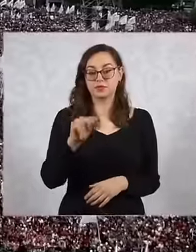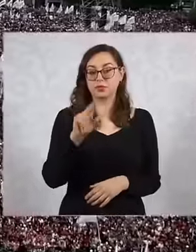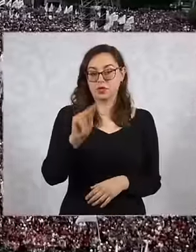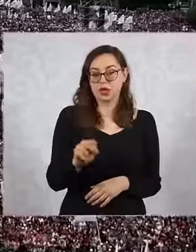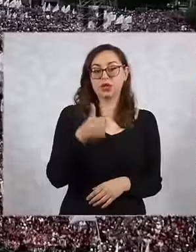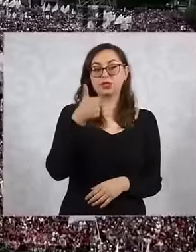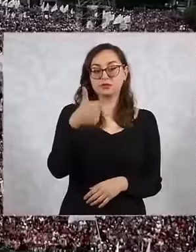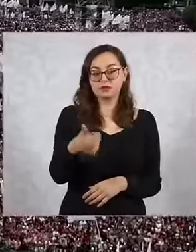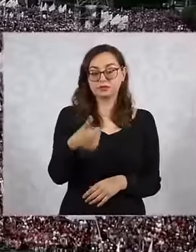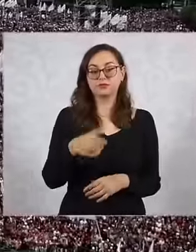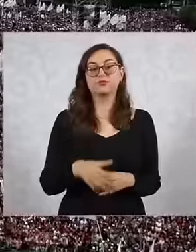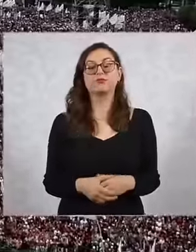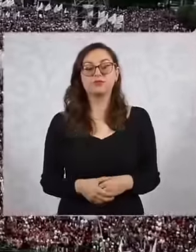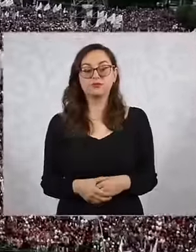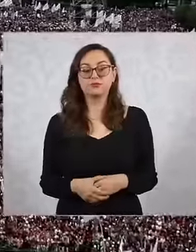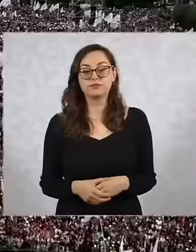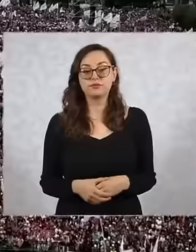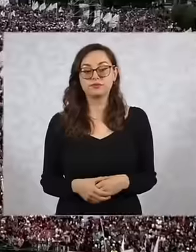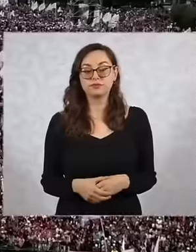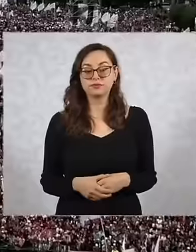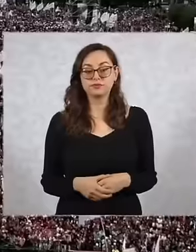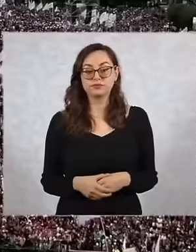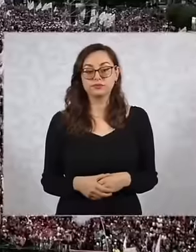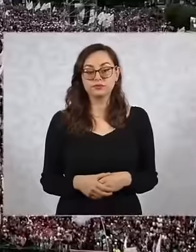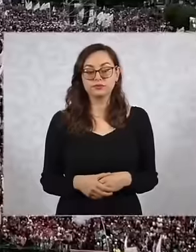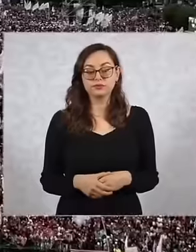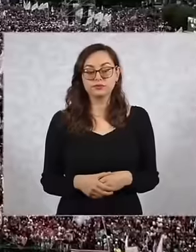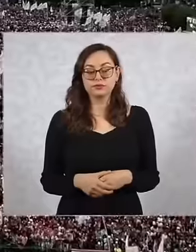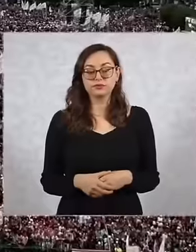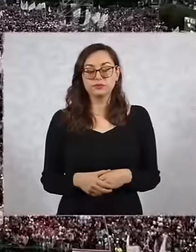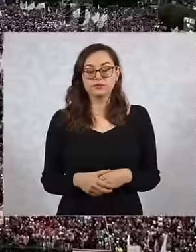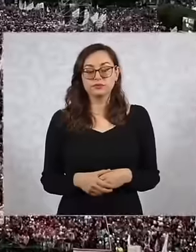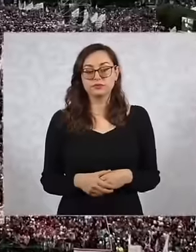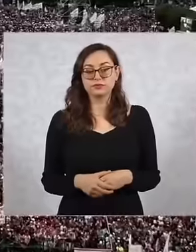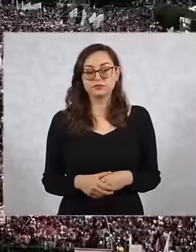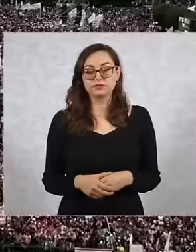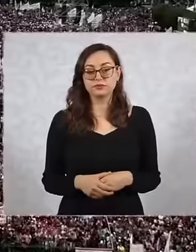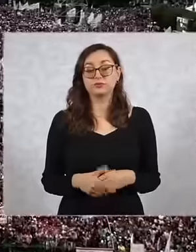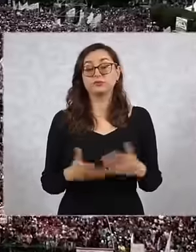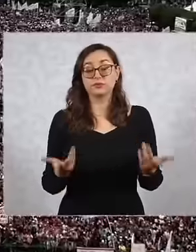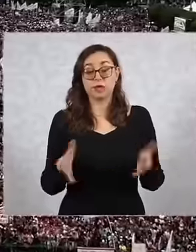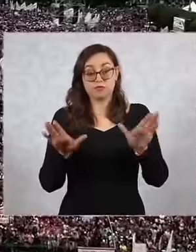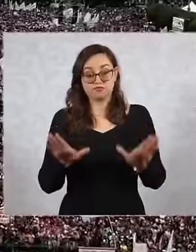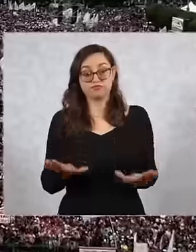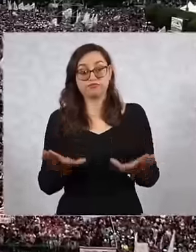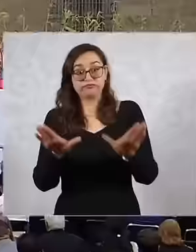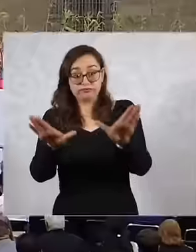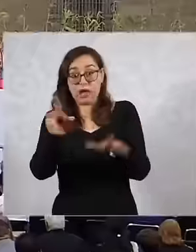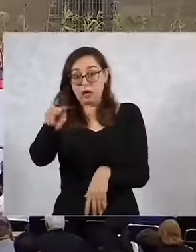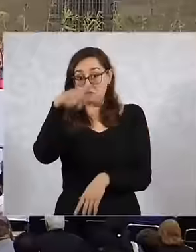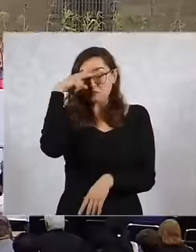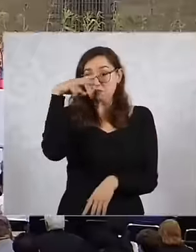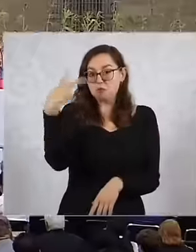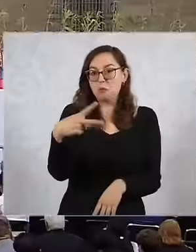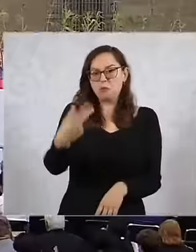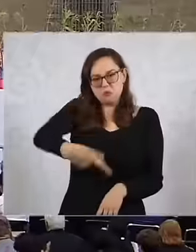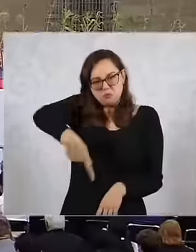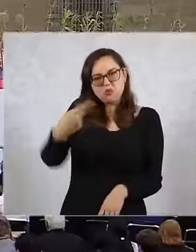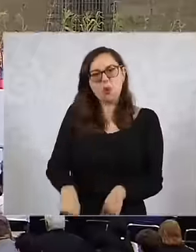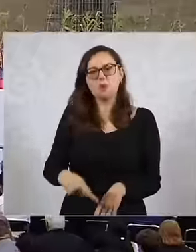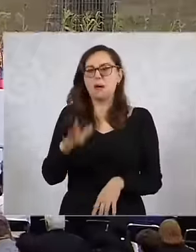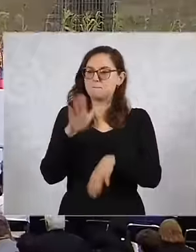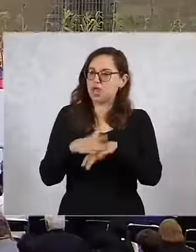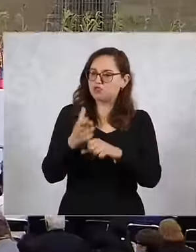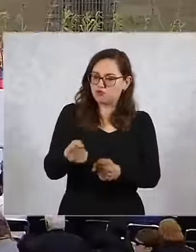86. Vamos a fortalecer Mexicana de Aviación, la línea del pueblo de